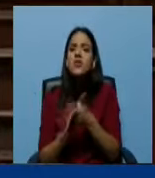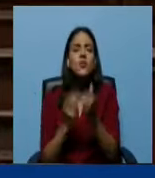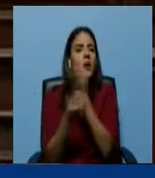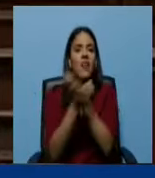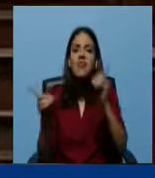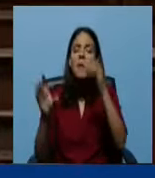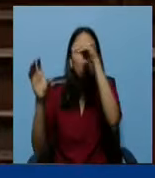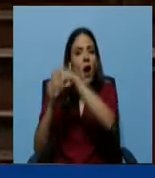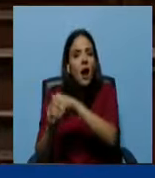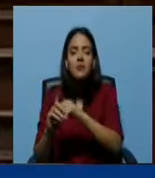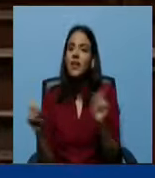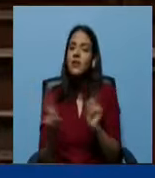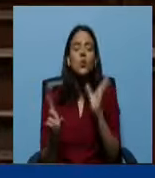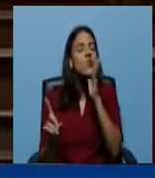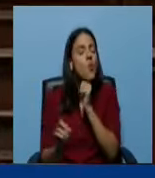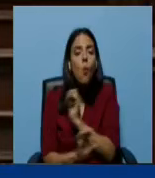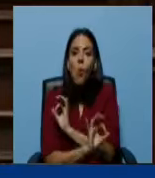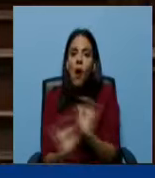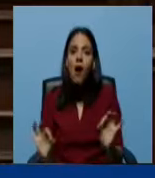Es uno de los